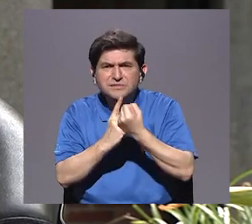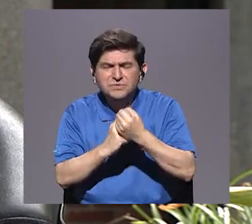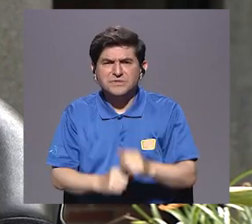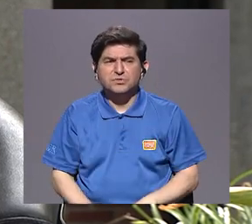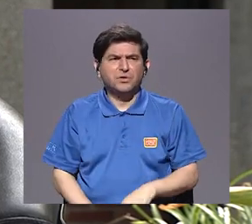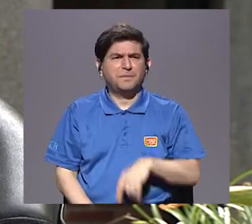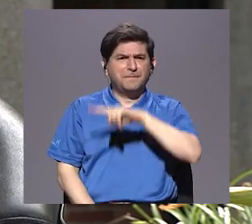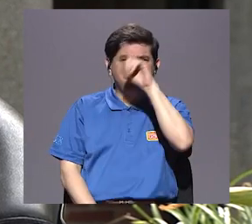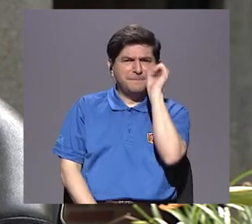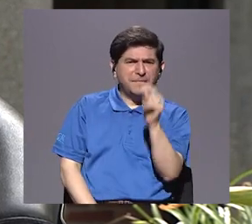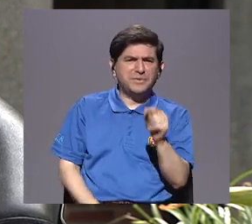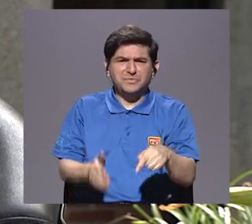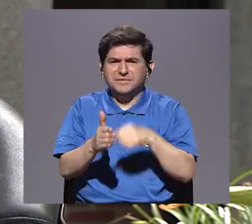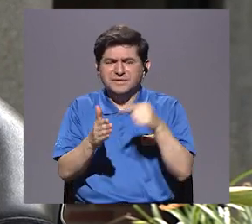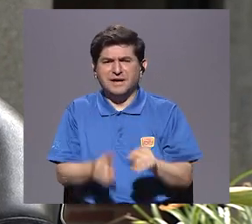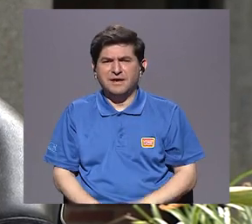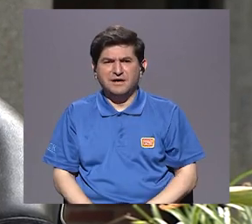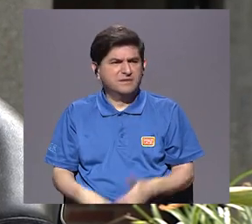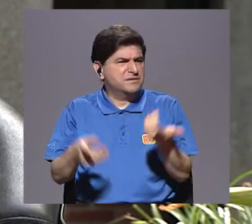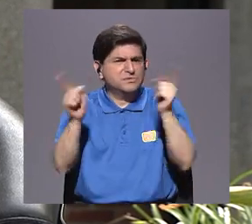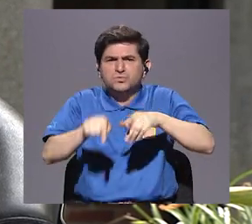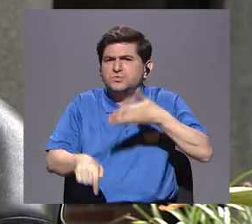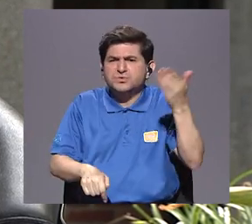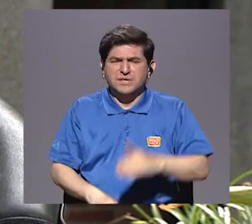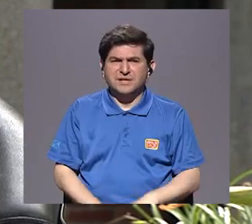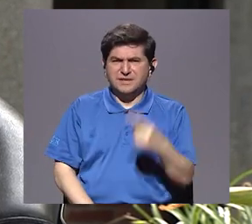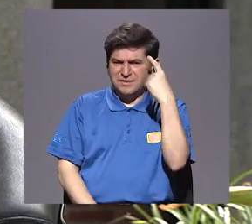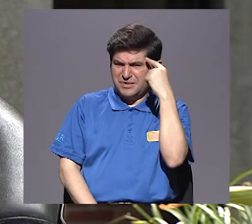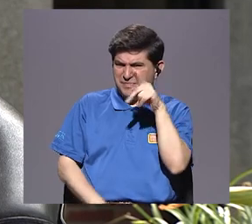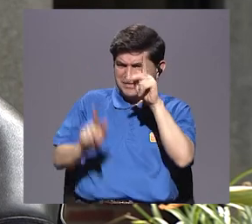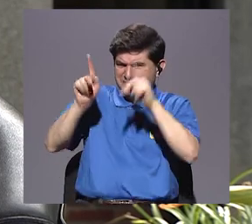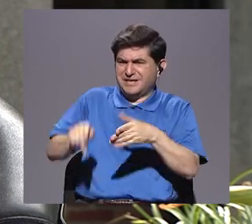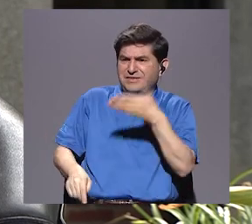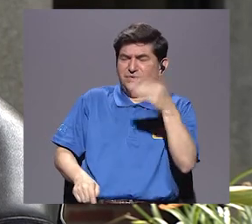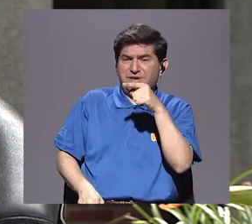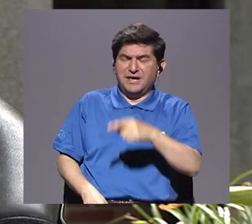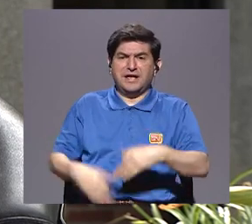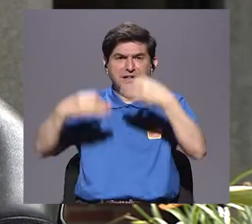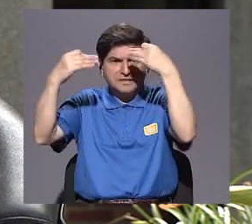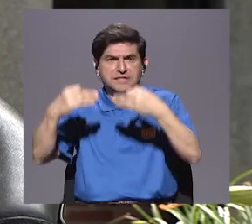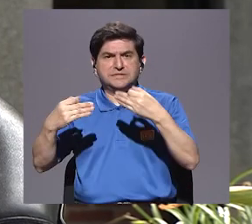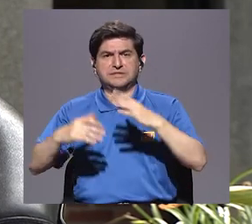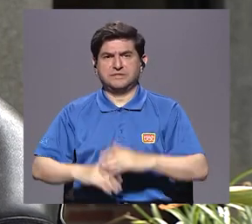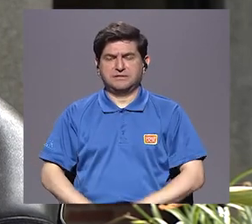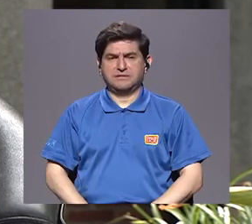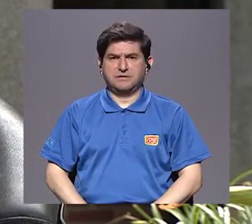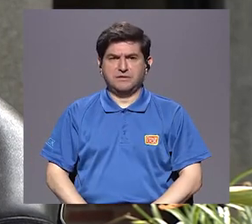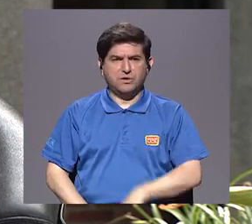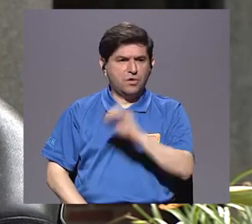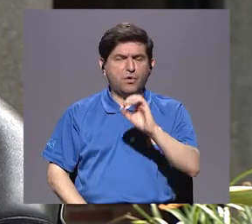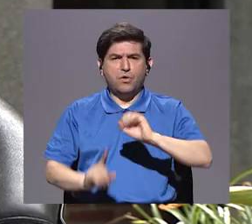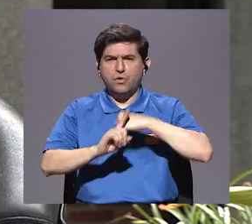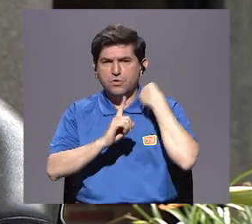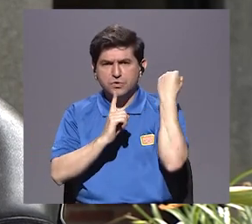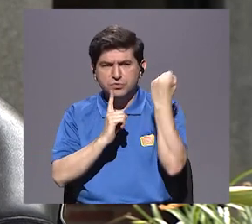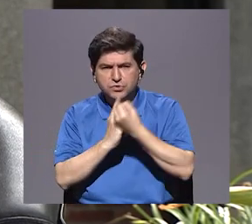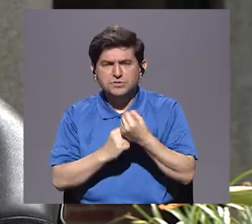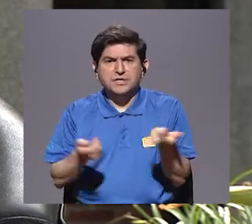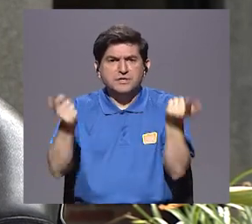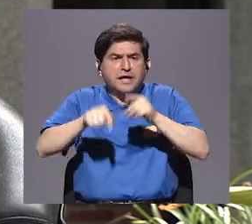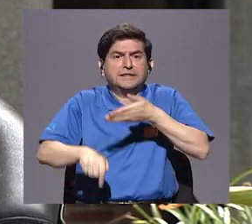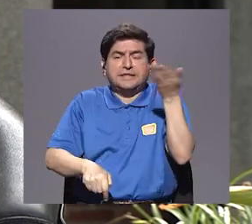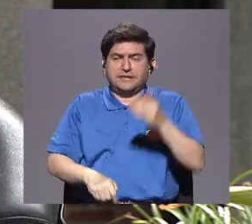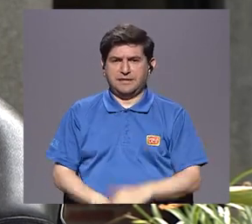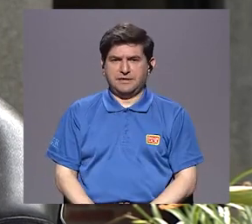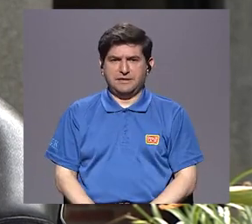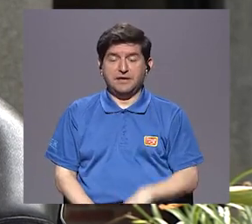situaciones, nos preguntamos muchas veces qué está pasando, qué está pensando esa persona para tomar esa decisión, qué es lo que está pasando en nuestra sociedad